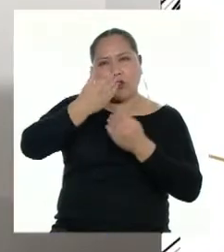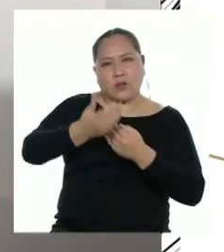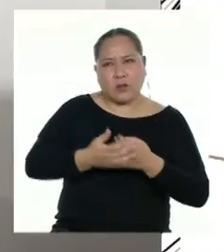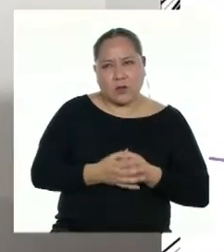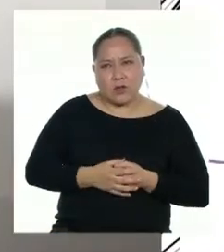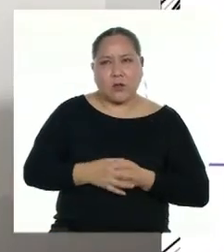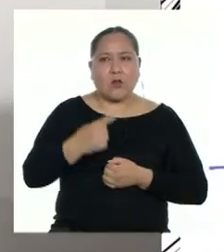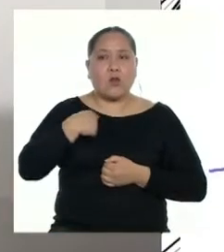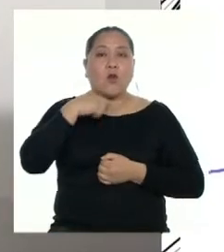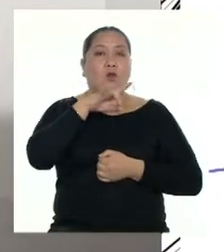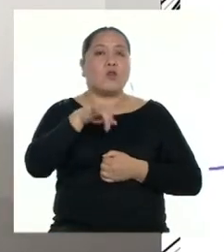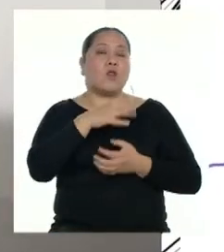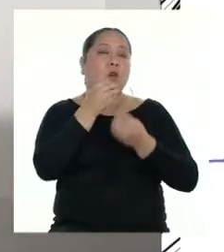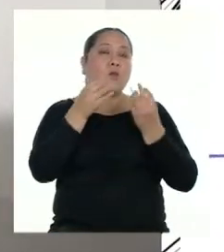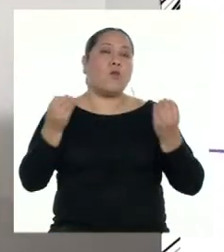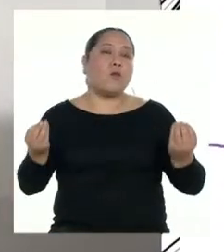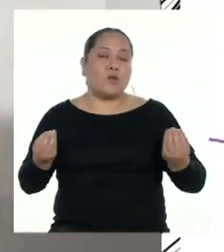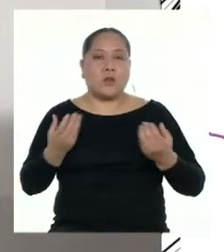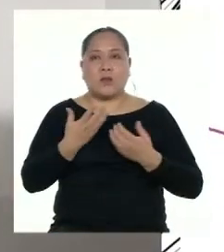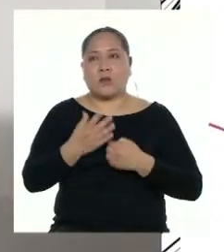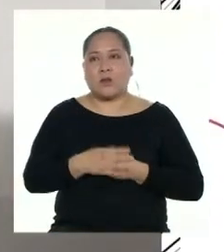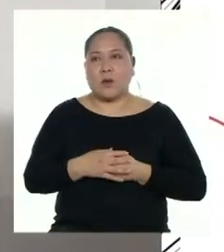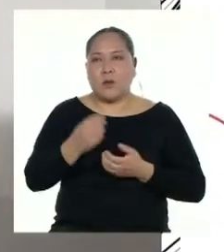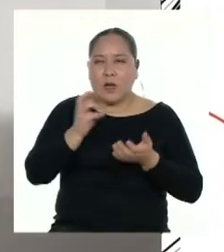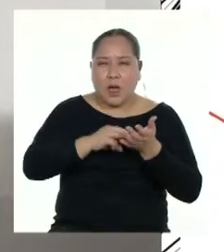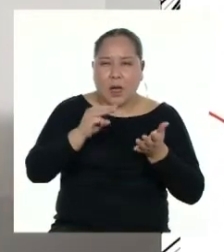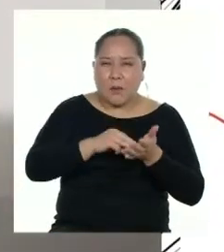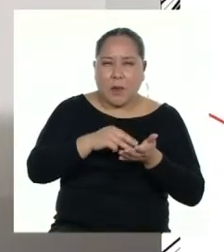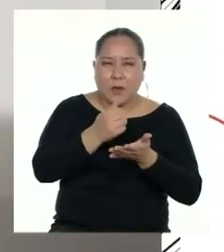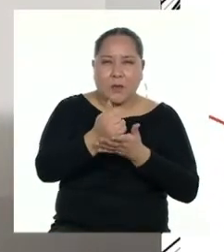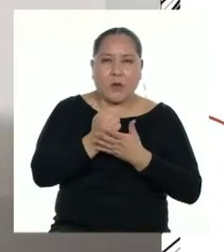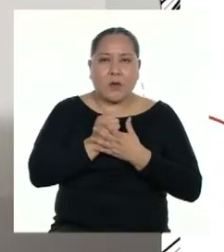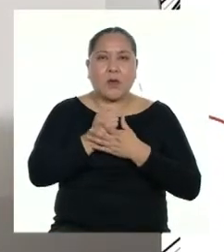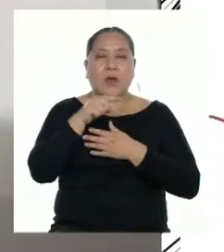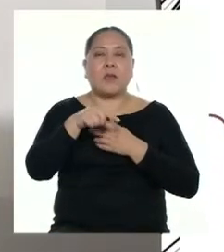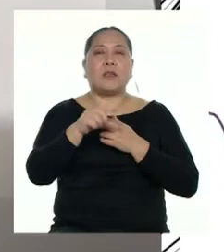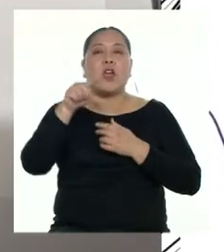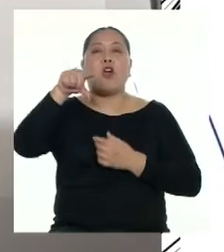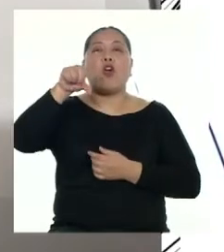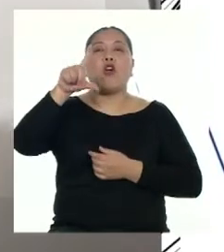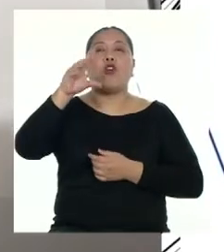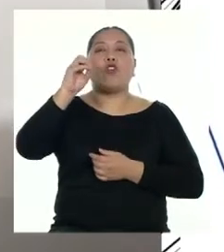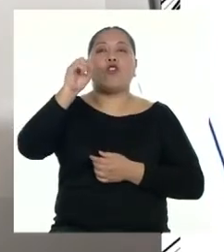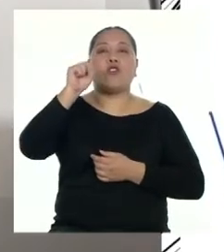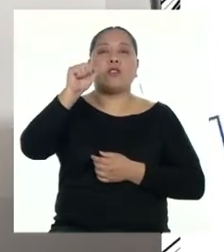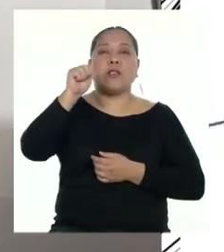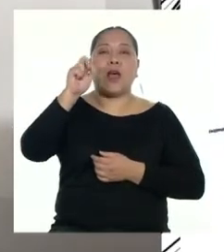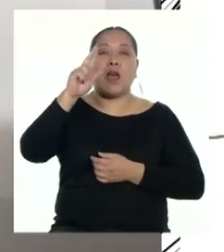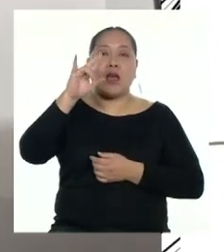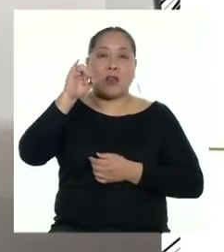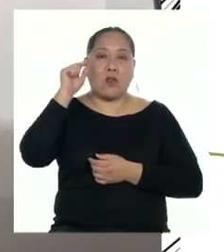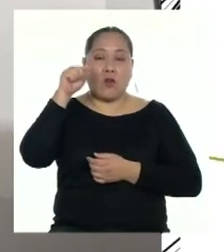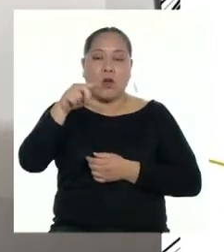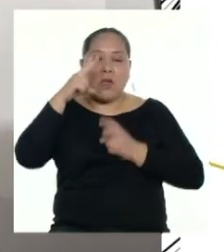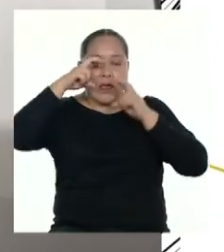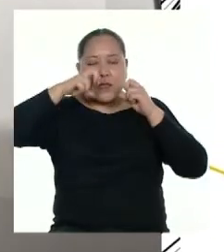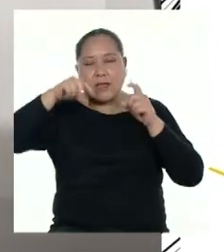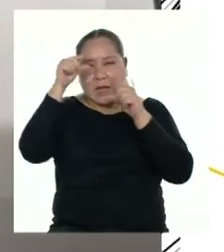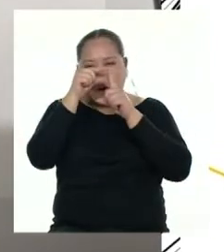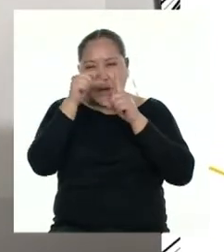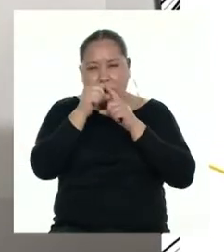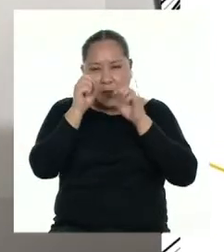He utilizado muchas estrategias, pero la que más me sirvió fue la técnica del glosario, ya que me permitió analizar las palabras claves